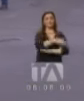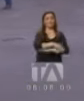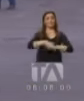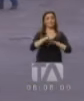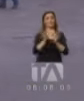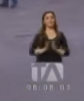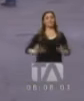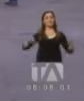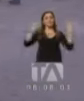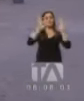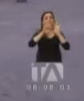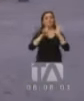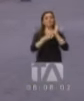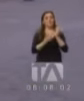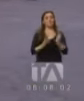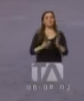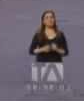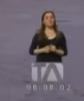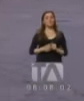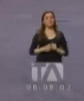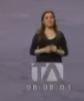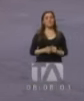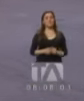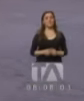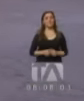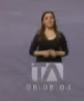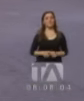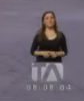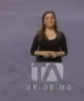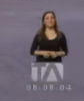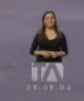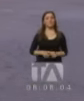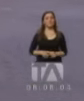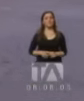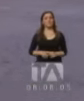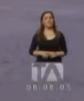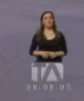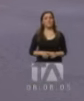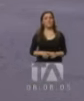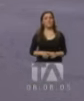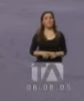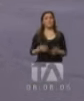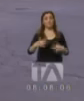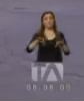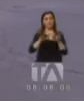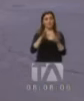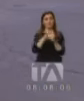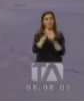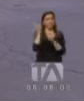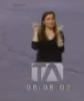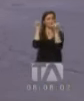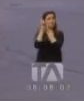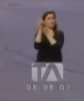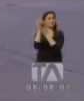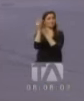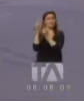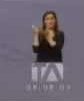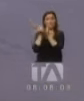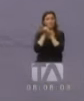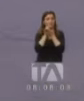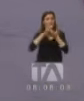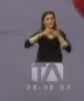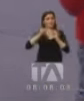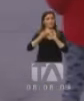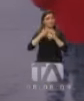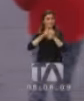calles aledañas y transversales de la cooperativa que se encontraban mucho tiempo abandonadas. Muy bien. ¿Creen ustedes que se haga rápido este proyecto para que les ayude a solucionar el